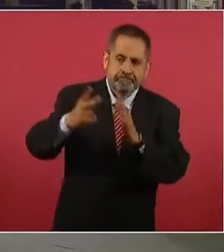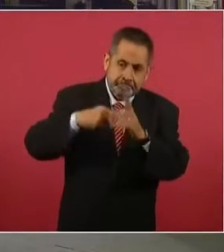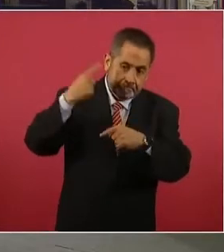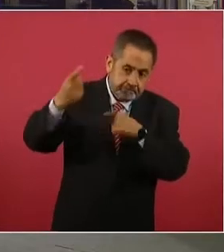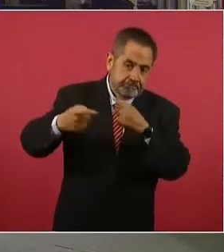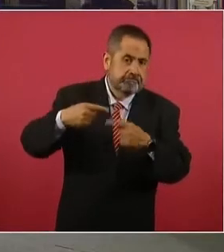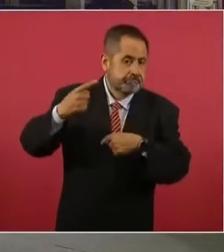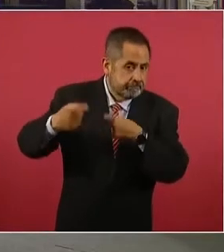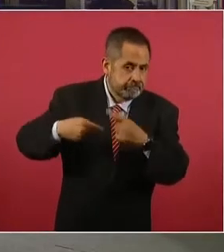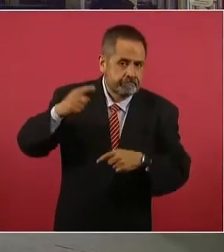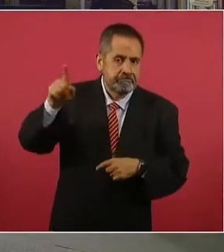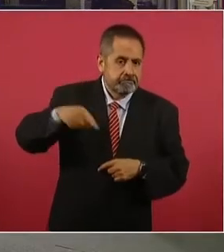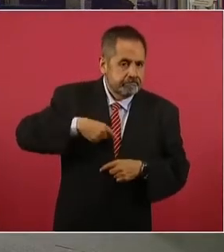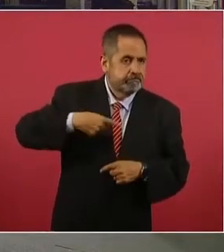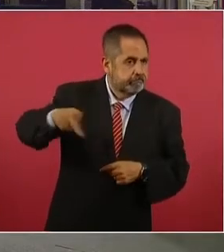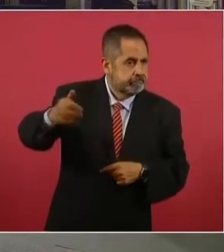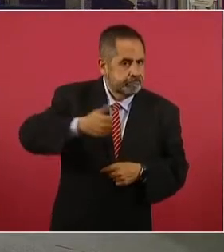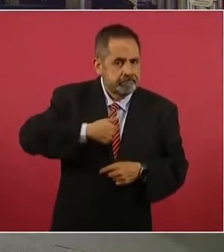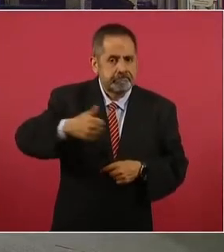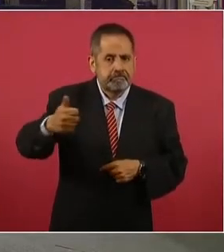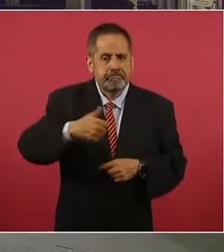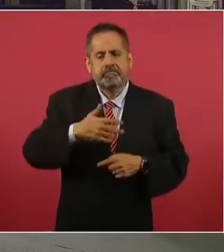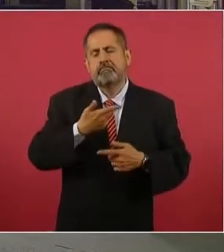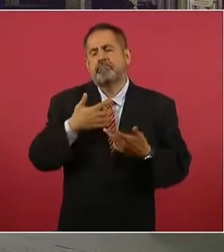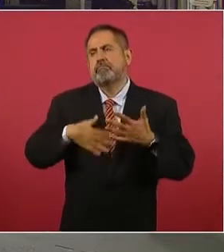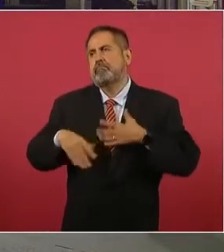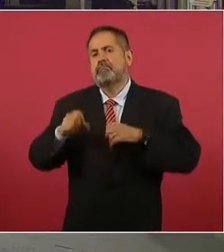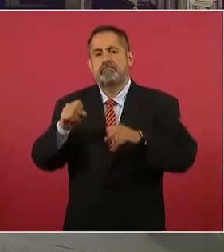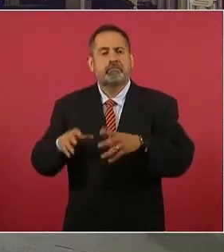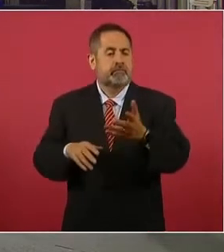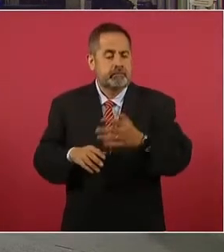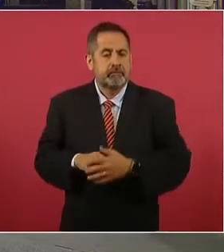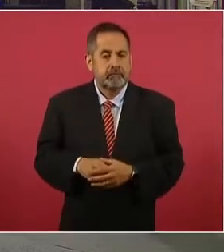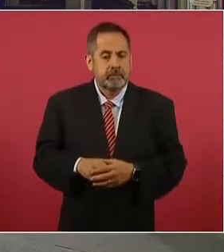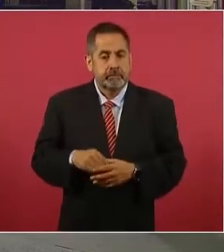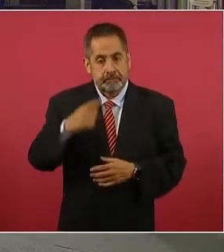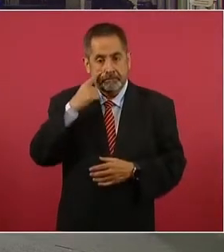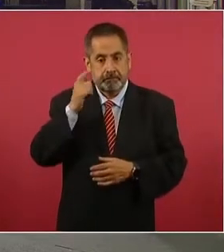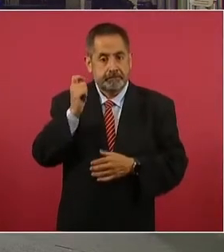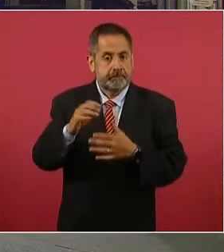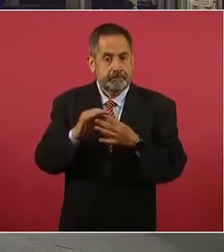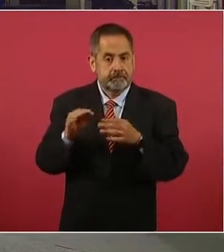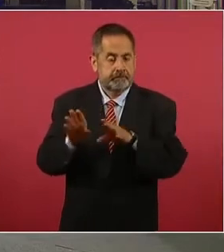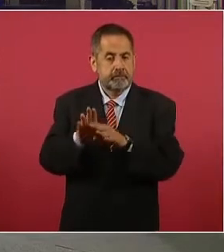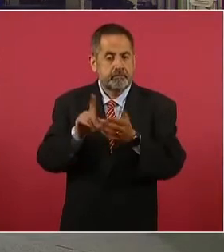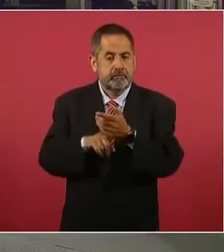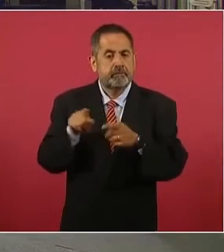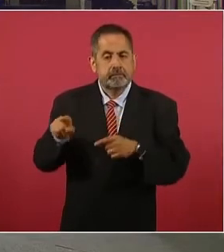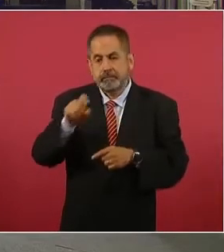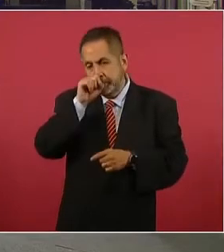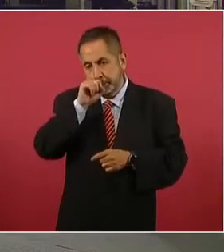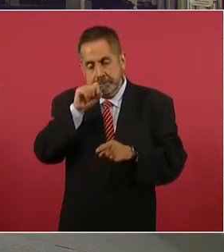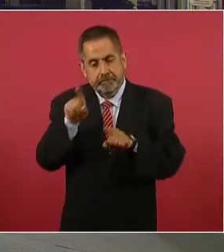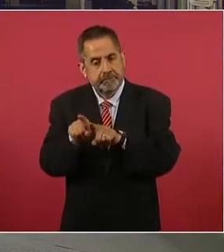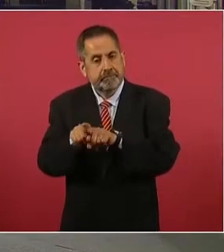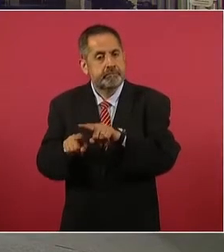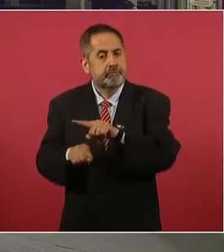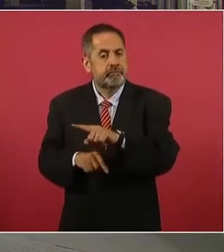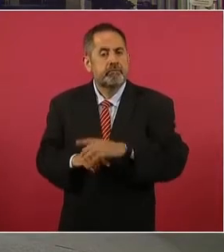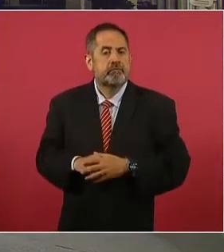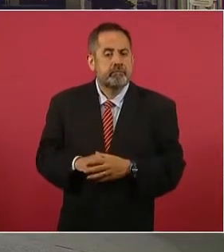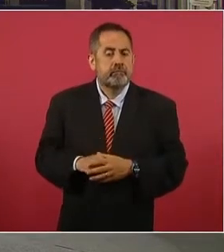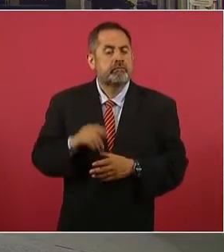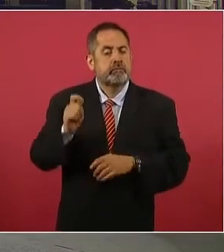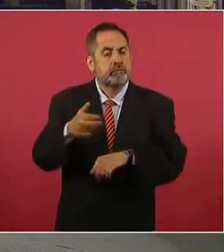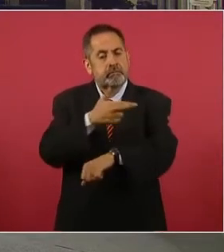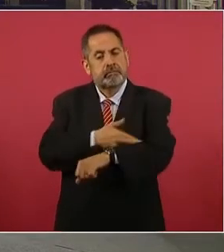y se cansan ellos. Inclusive esto obliga, lo mencionan también, de que se tienen